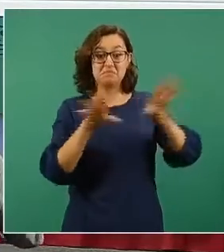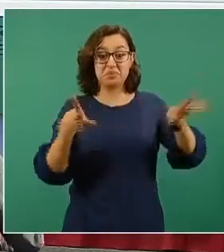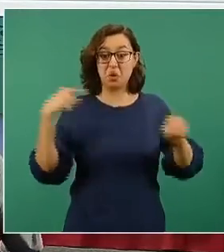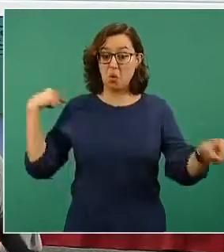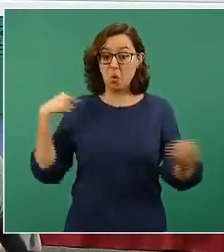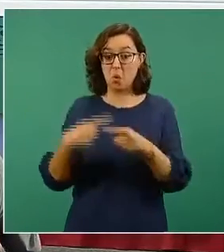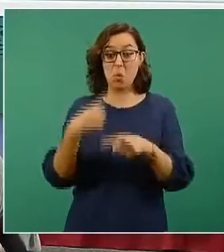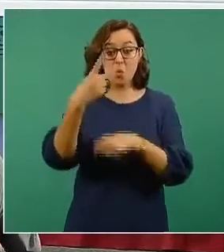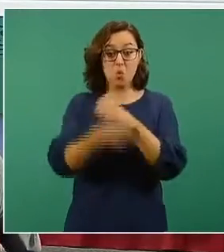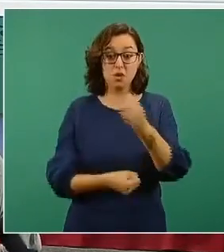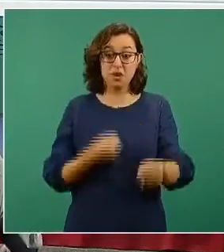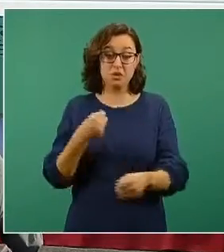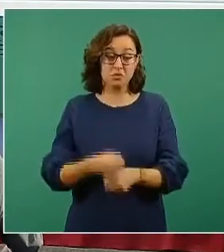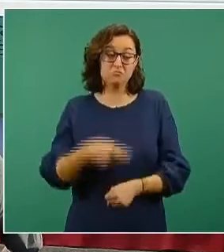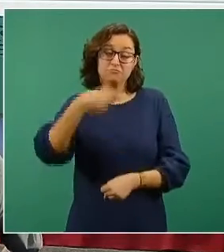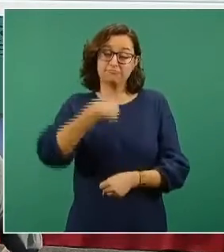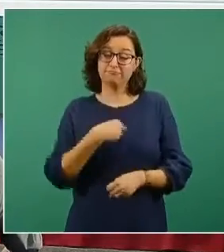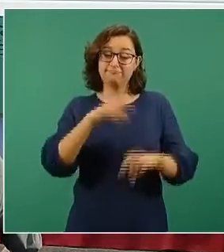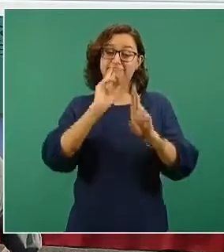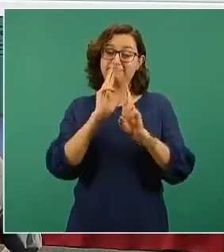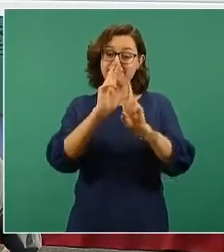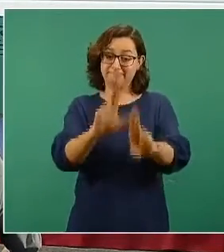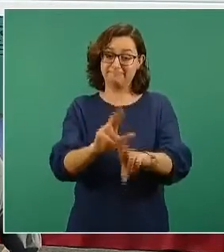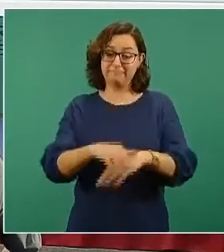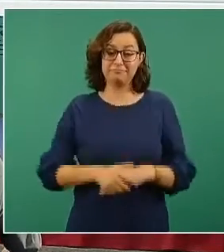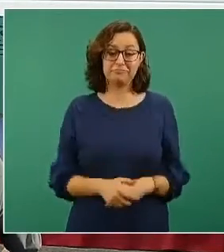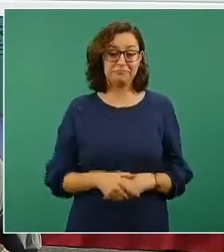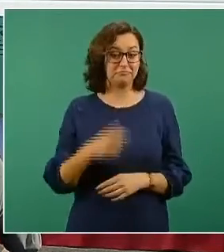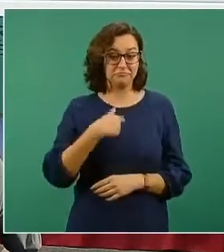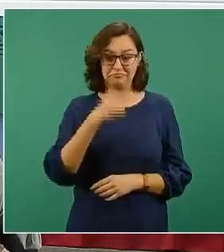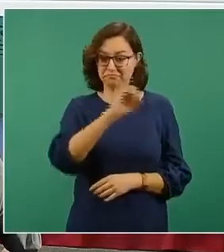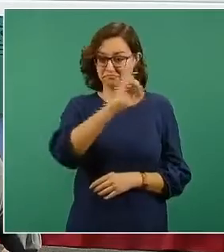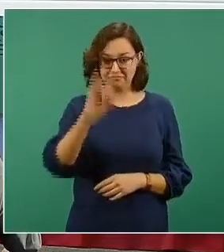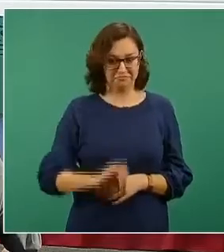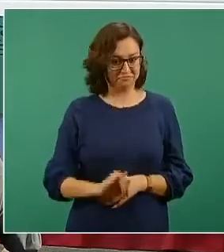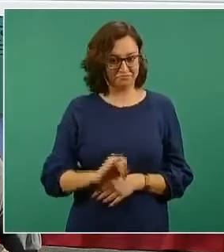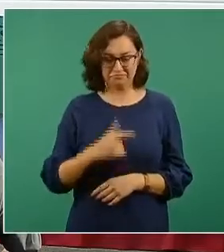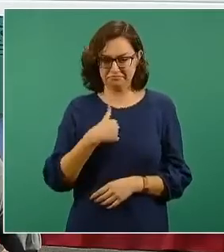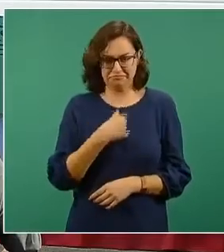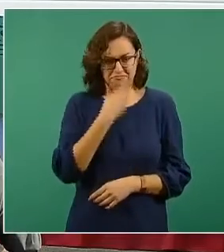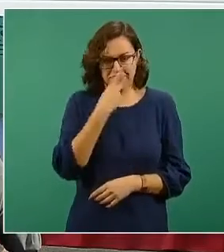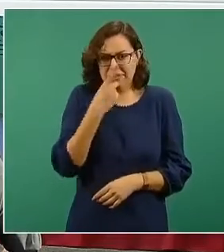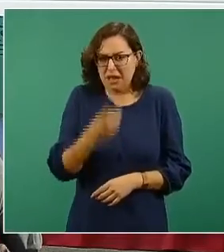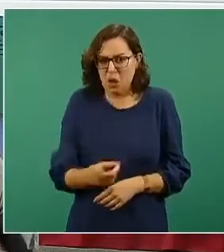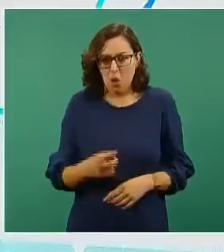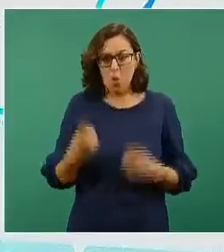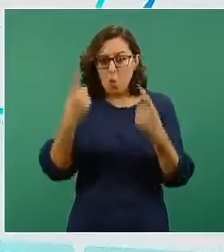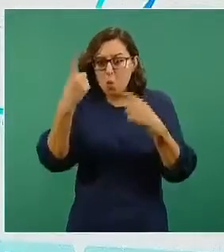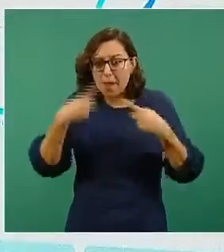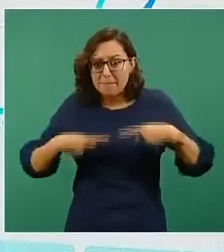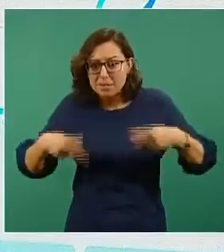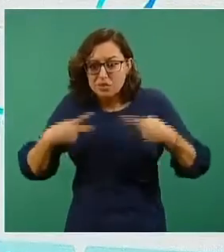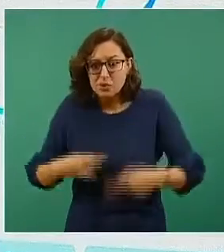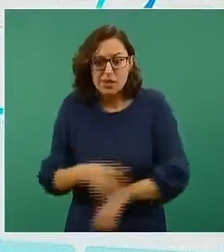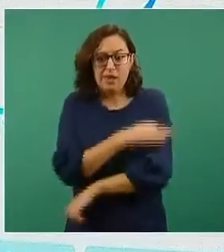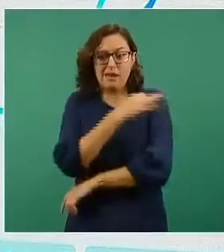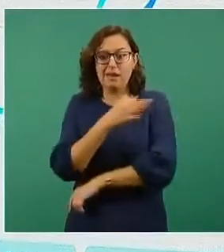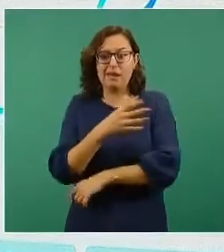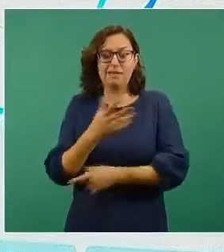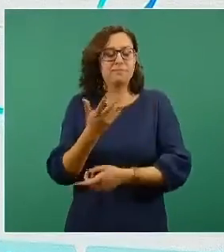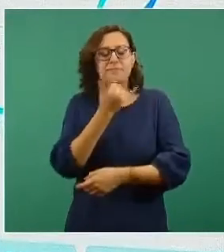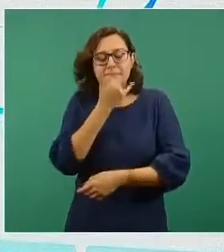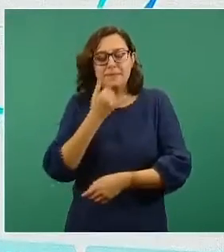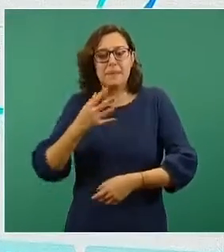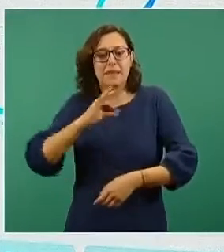después, invoco mi derecho de réplica. Jamás dije eso, por supuesto, y jamás quise que se infectara ni una sola persona. Lo que estoy hablando